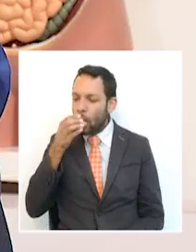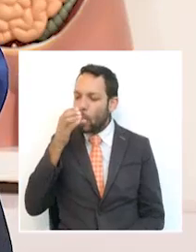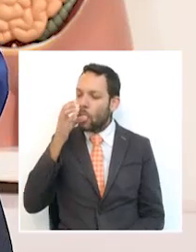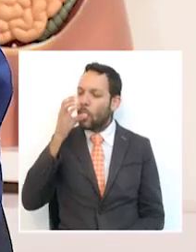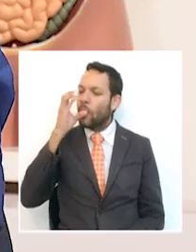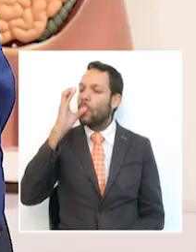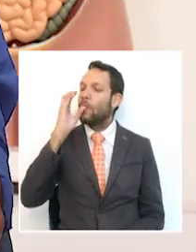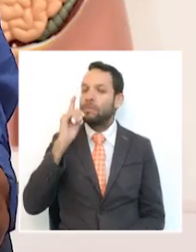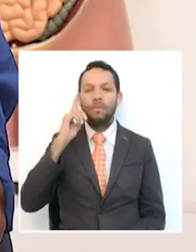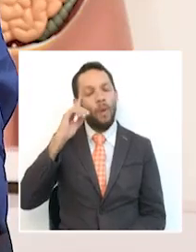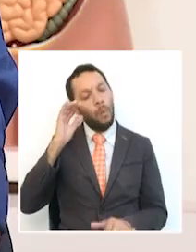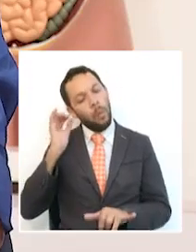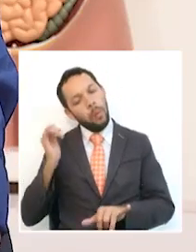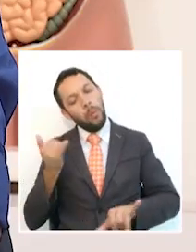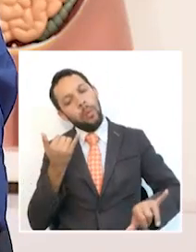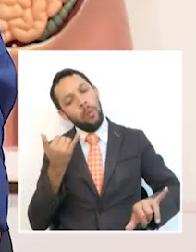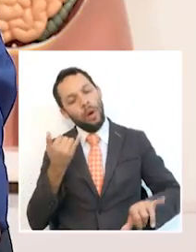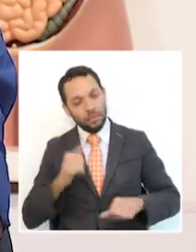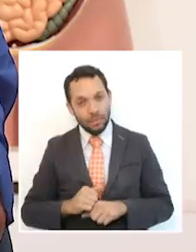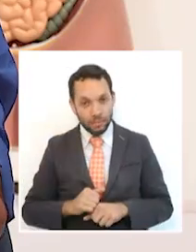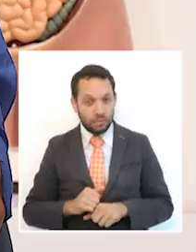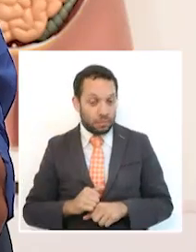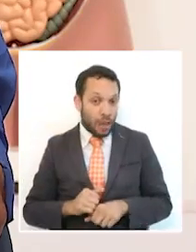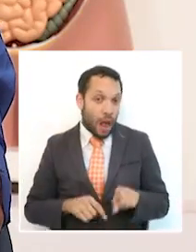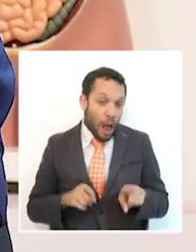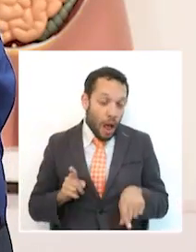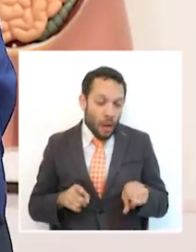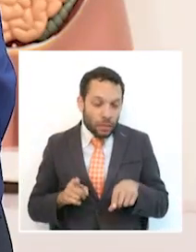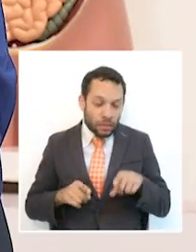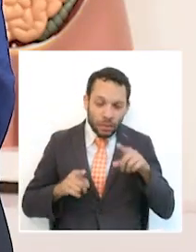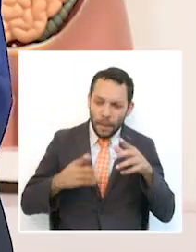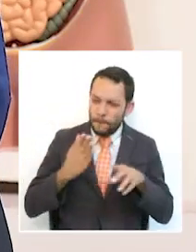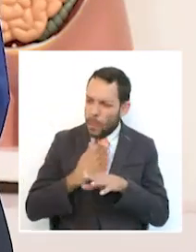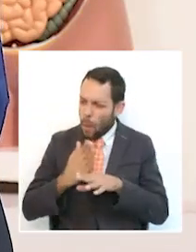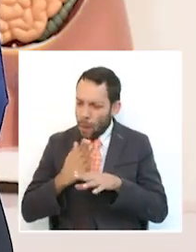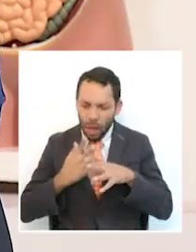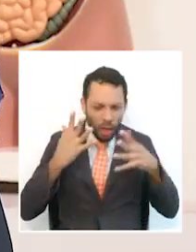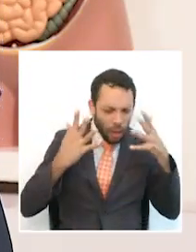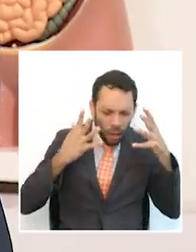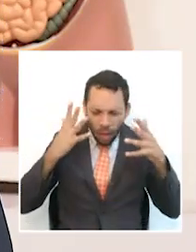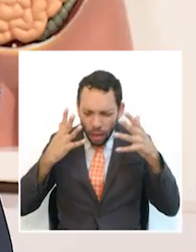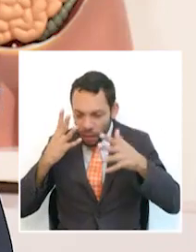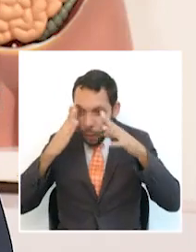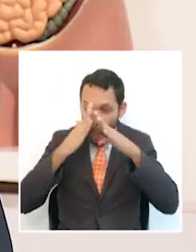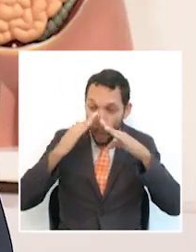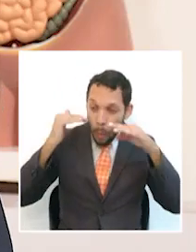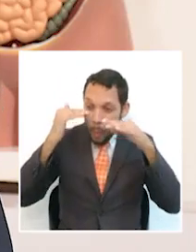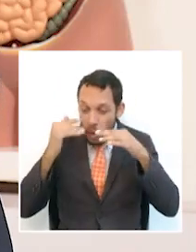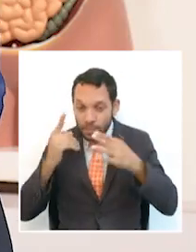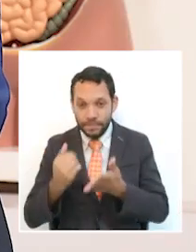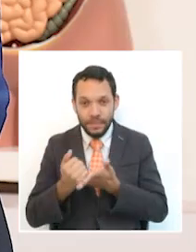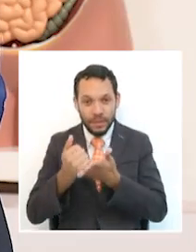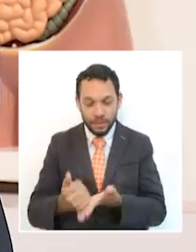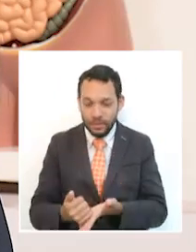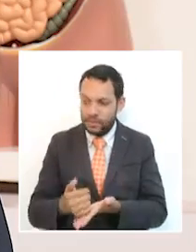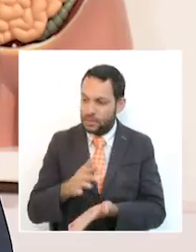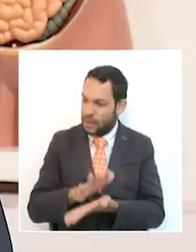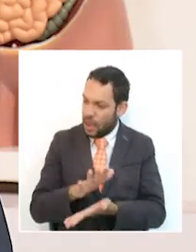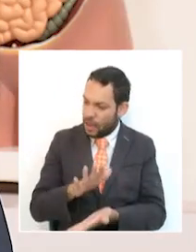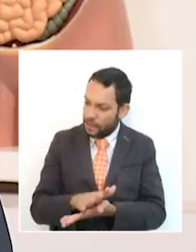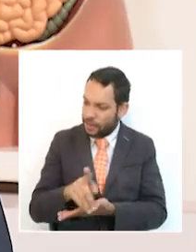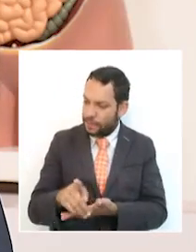bien muchas por problemas de insomnio muchas personas sufren pero hay que analizar como una turbera si es calor